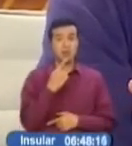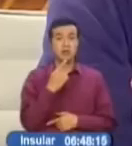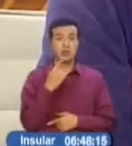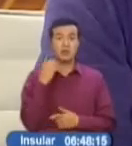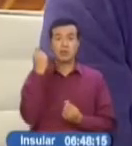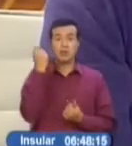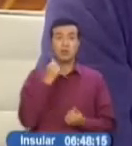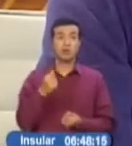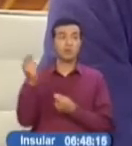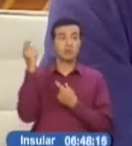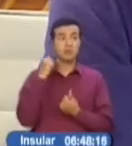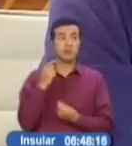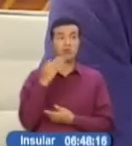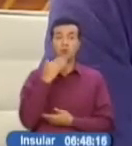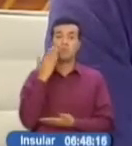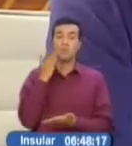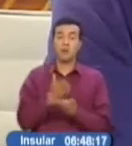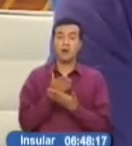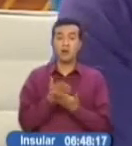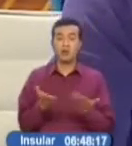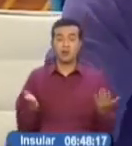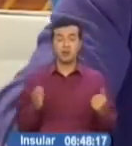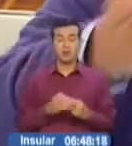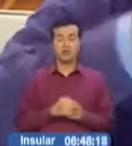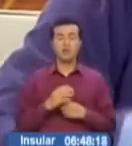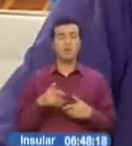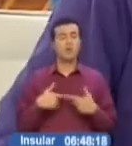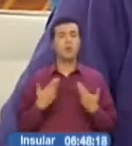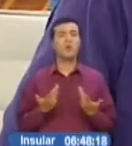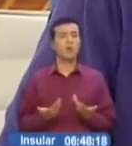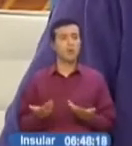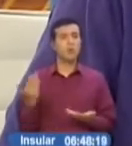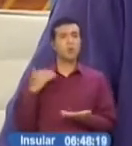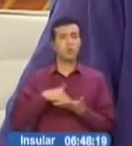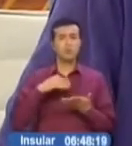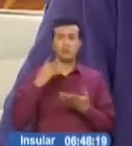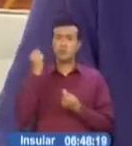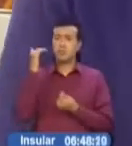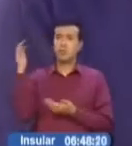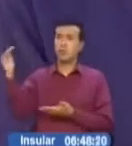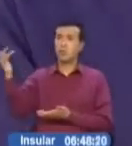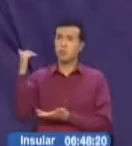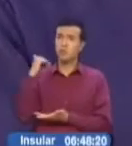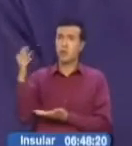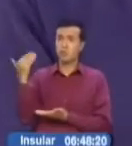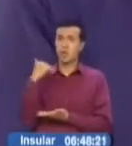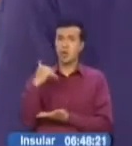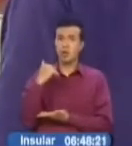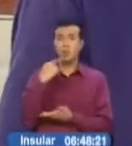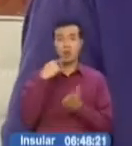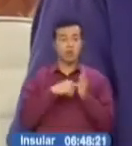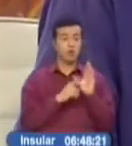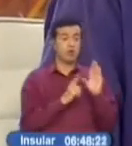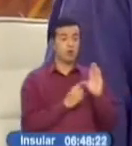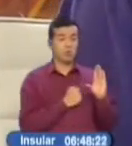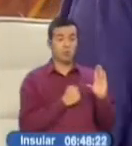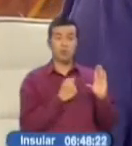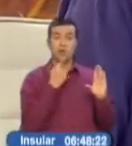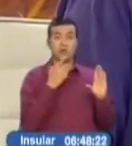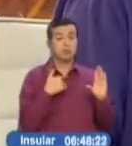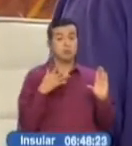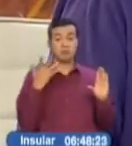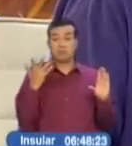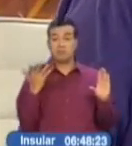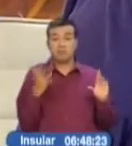de capitales. ¿Cómo neutralizar esas salidas de capitales y cómo recuperar esos capitales? Porque para el dueño del capital dice, no